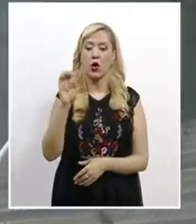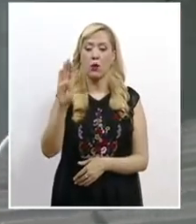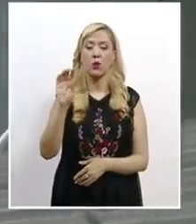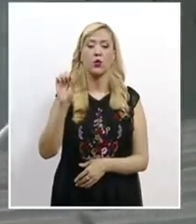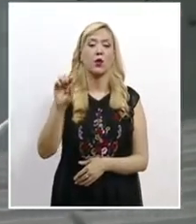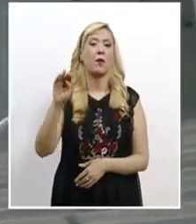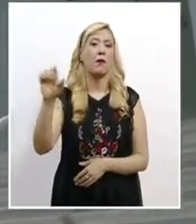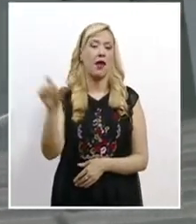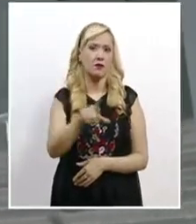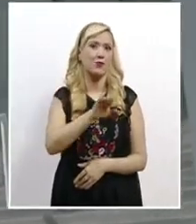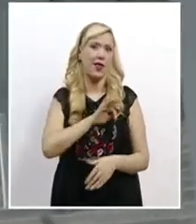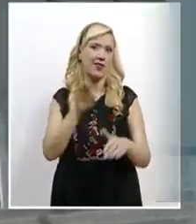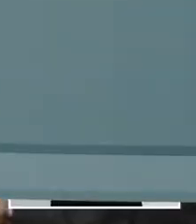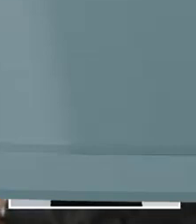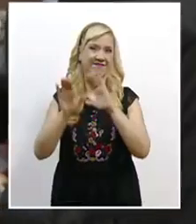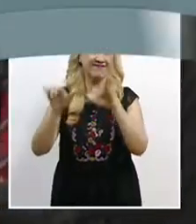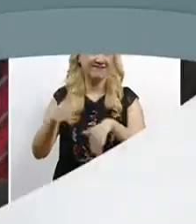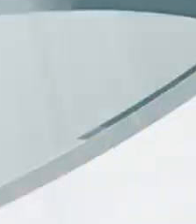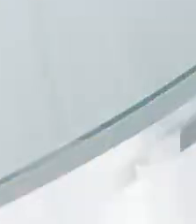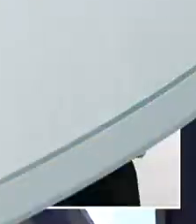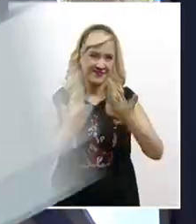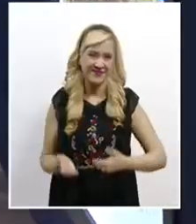escuelajudicial.cjf.gov.mx.